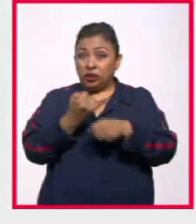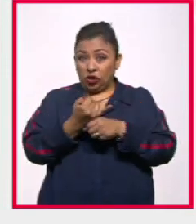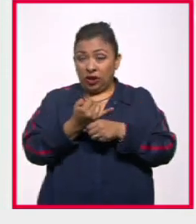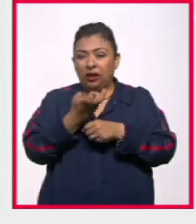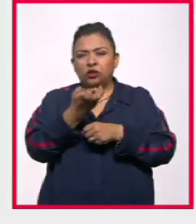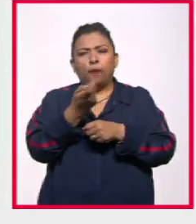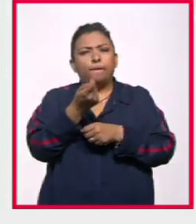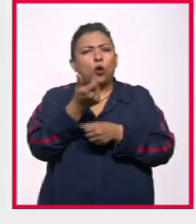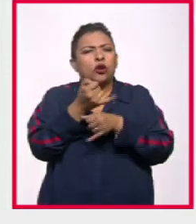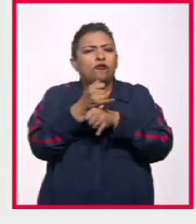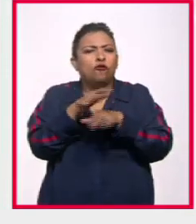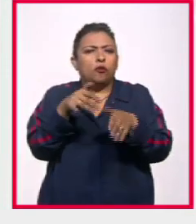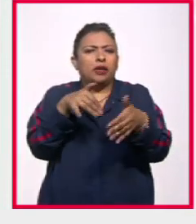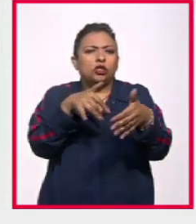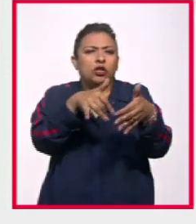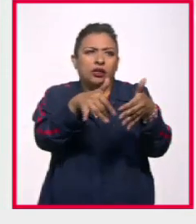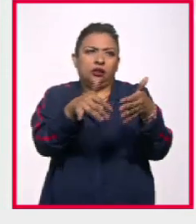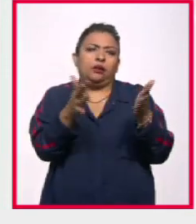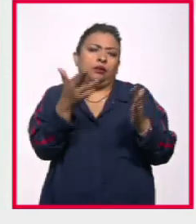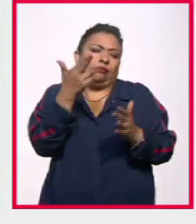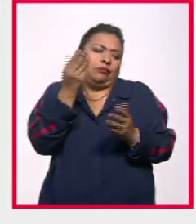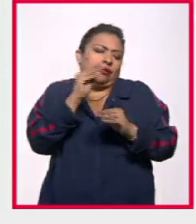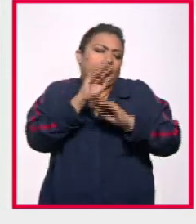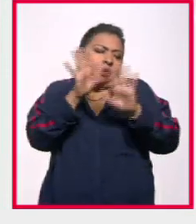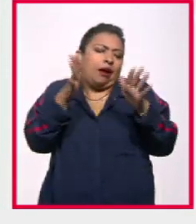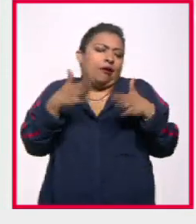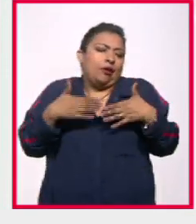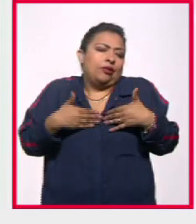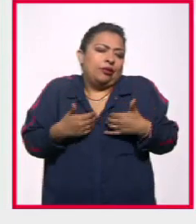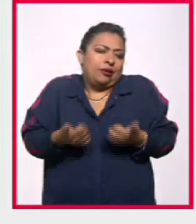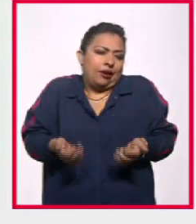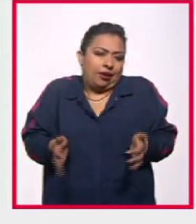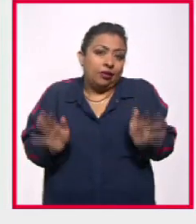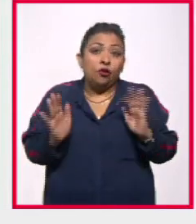los archivos, por razones obvias, no todo era